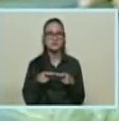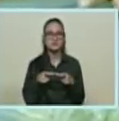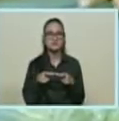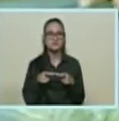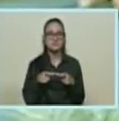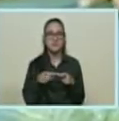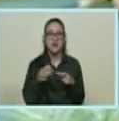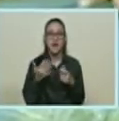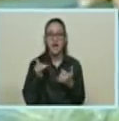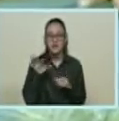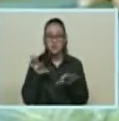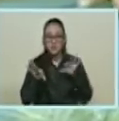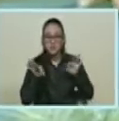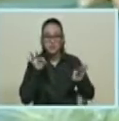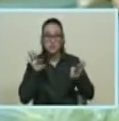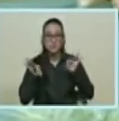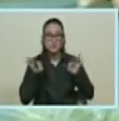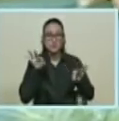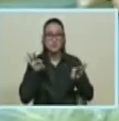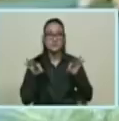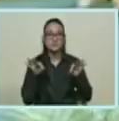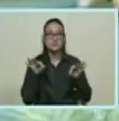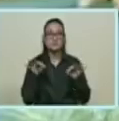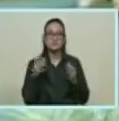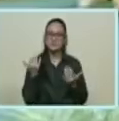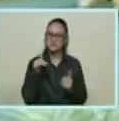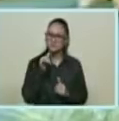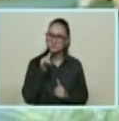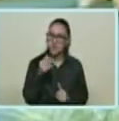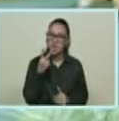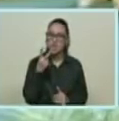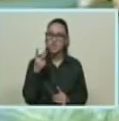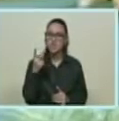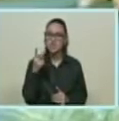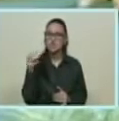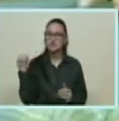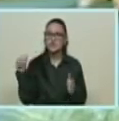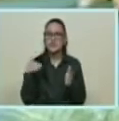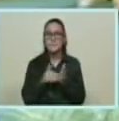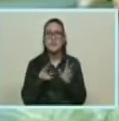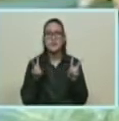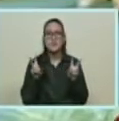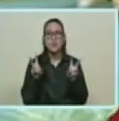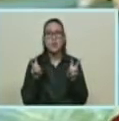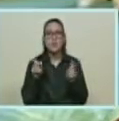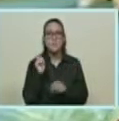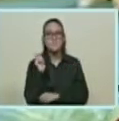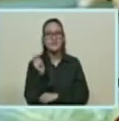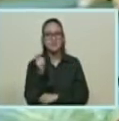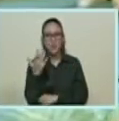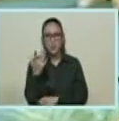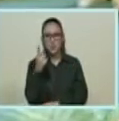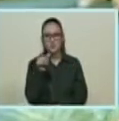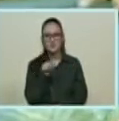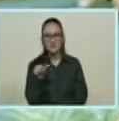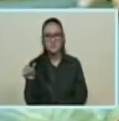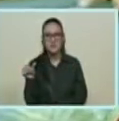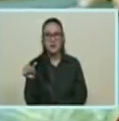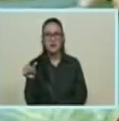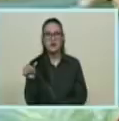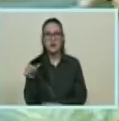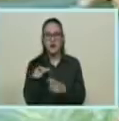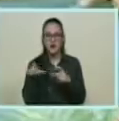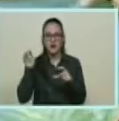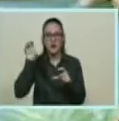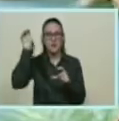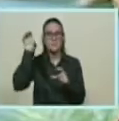Tenemos seleccionado, yo anuncié 200 mil nuevas pensiones hace una semana a través del Carnet de la